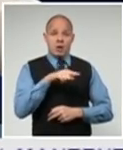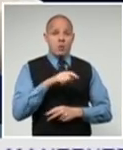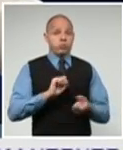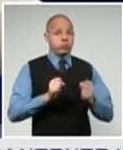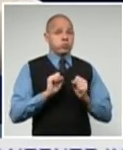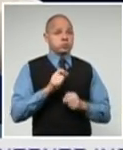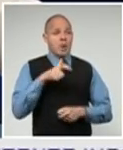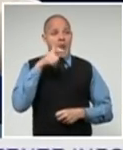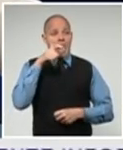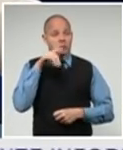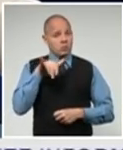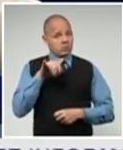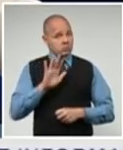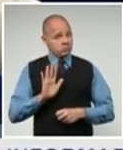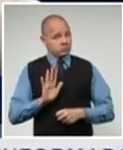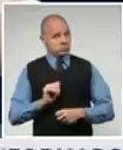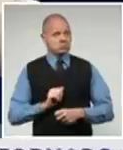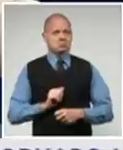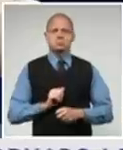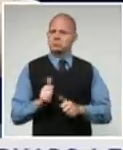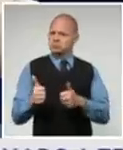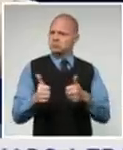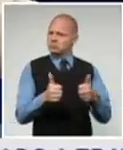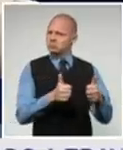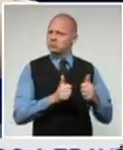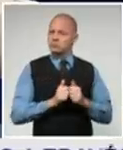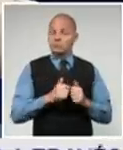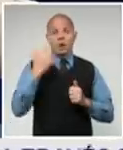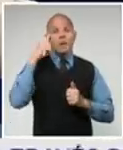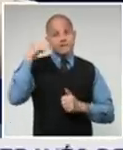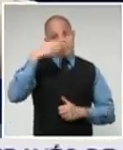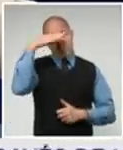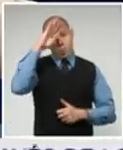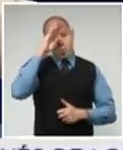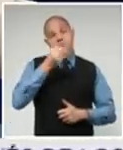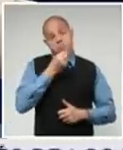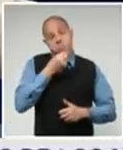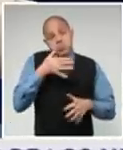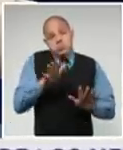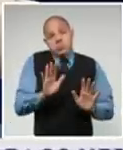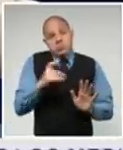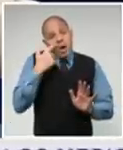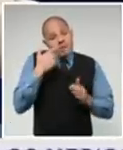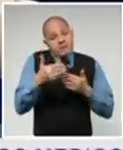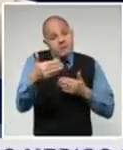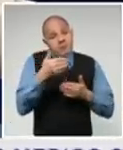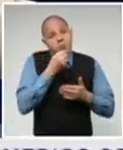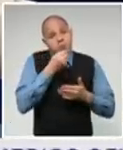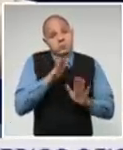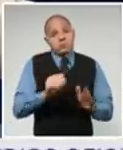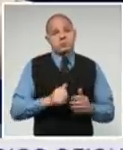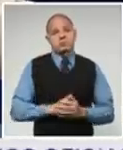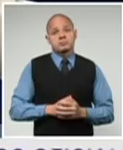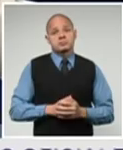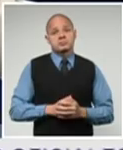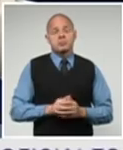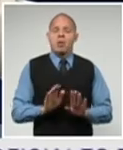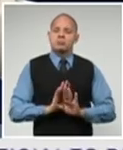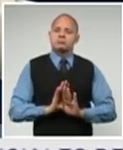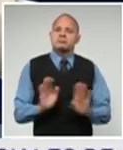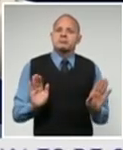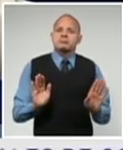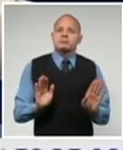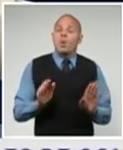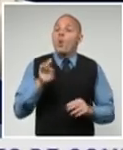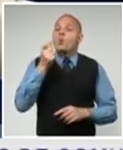grupo de actividad. Por lo tanto, lo vamos a lograr, igual que algunos países. Bueno, hasta aquí, no sé, Héctor Amé, que